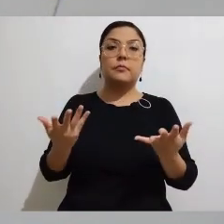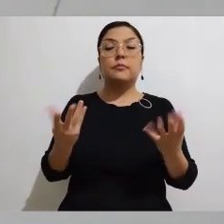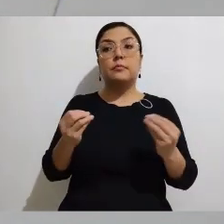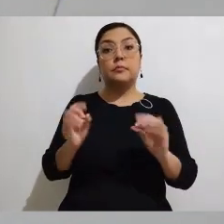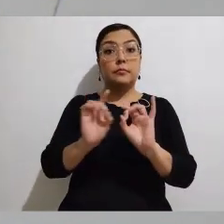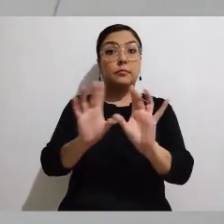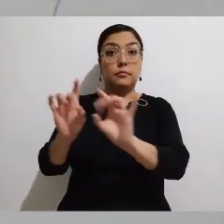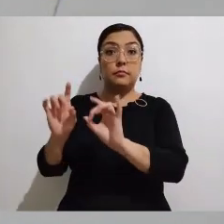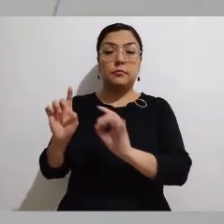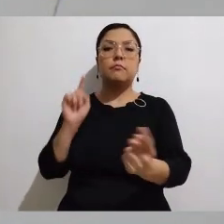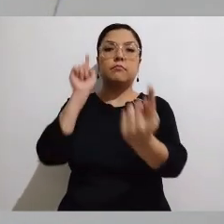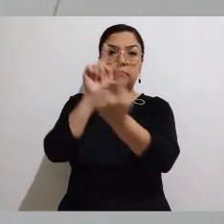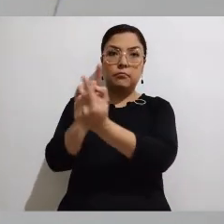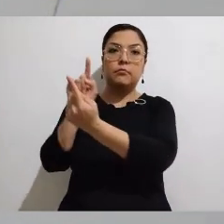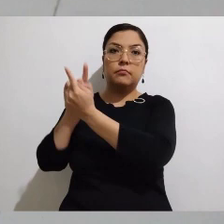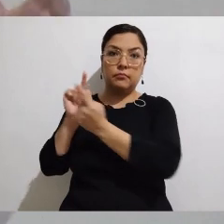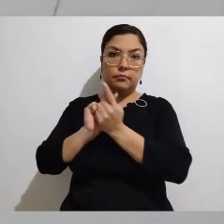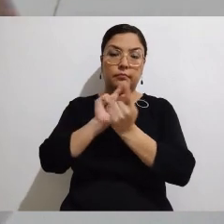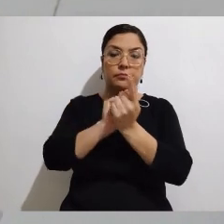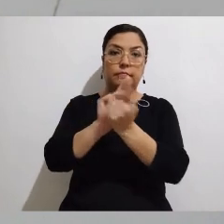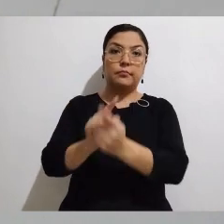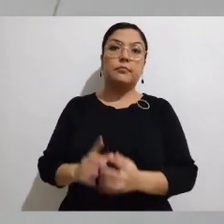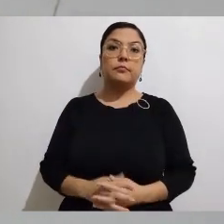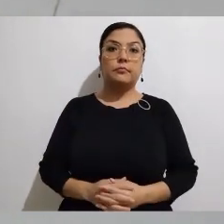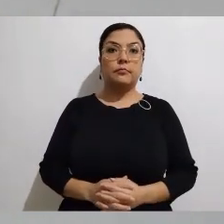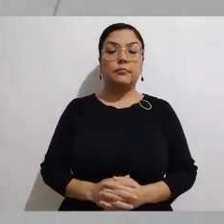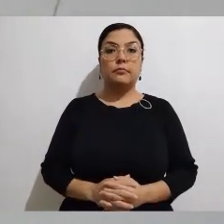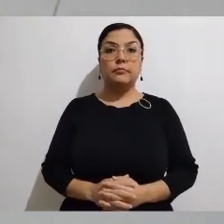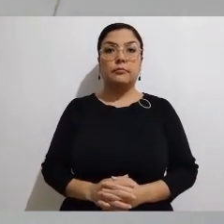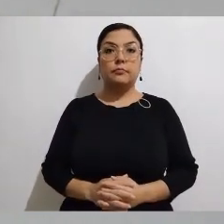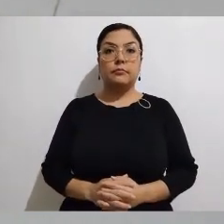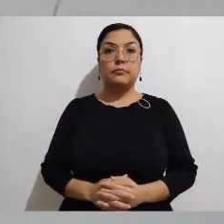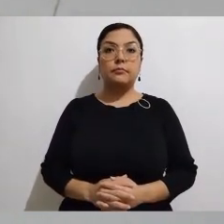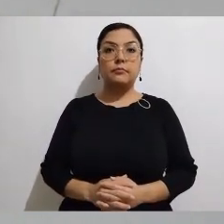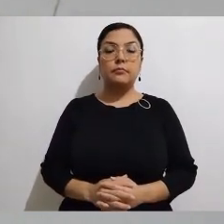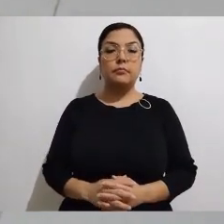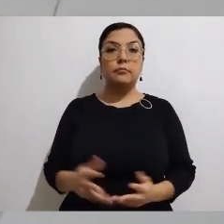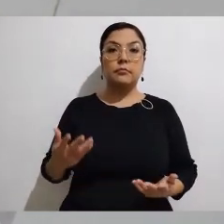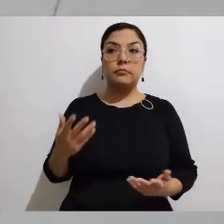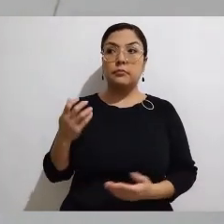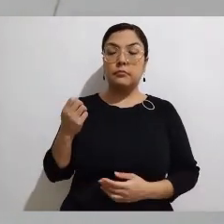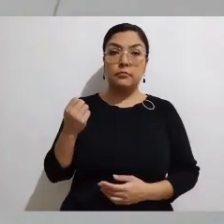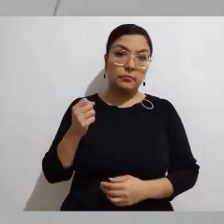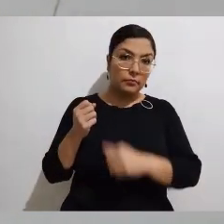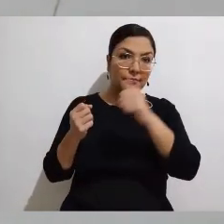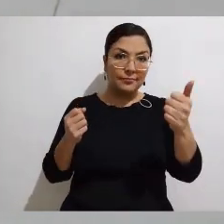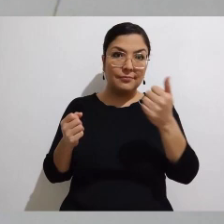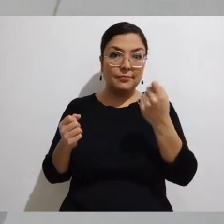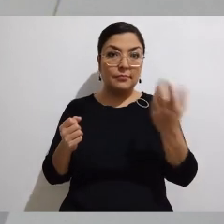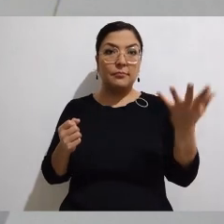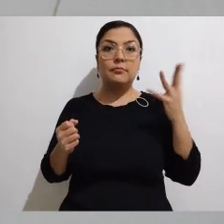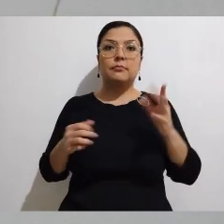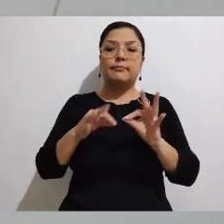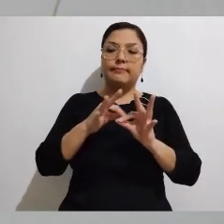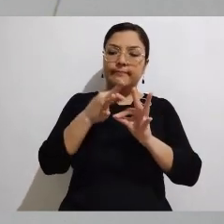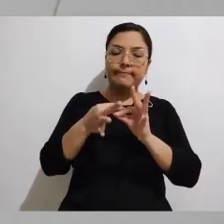situaciones directas. Tenemos áreas que son más vistas, por así decirlo, como organización, prerrogativas, pero hay otras también que hacen un trabajo